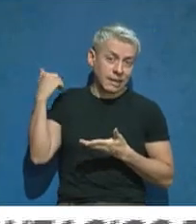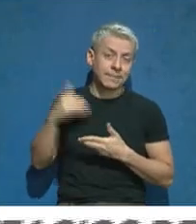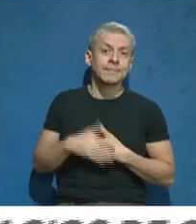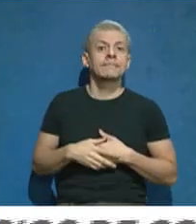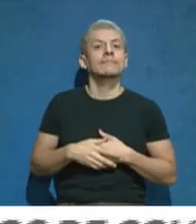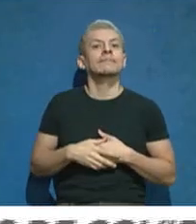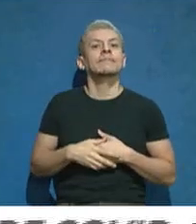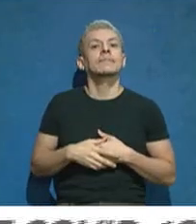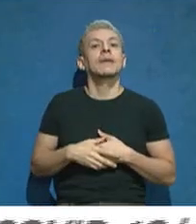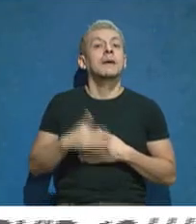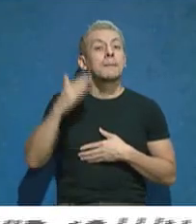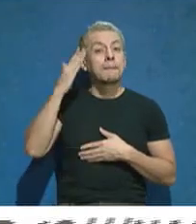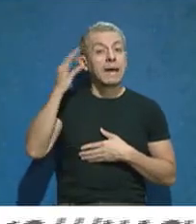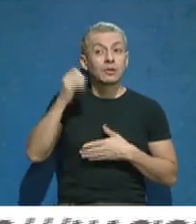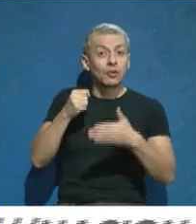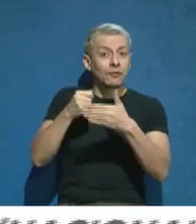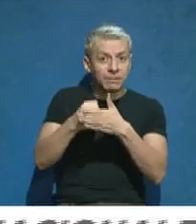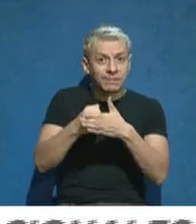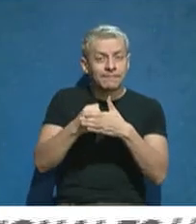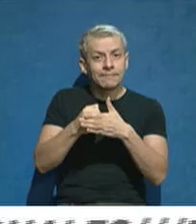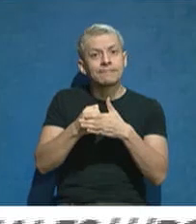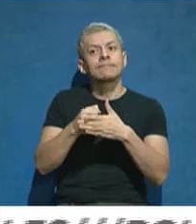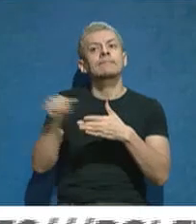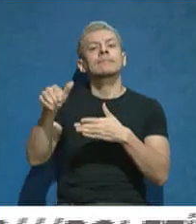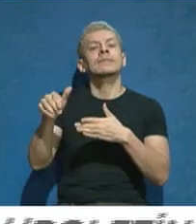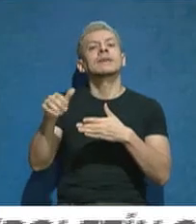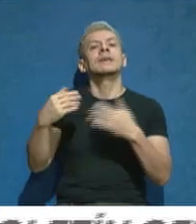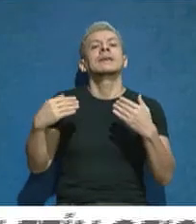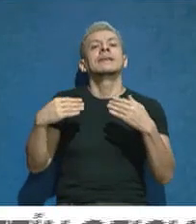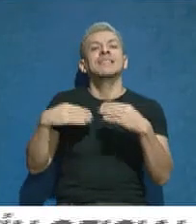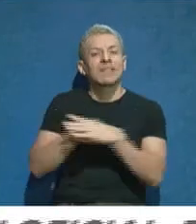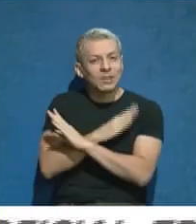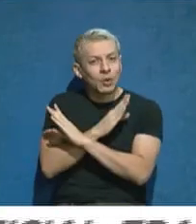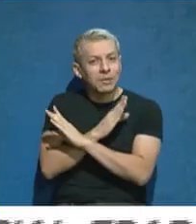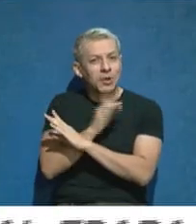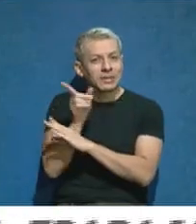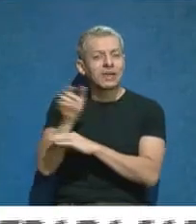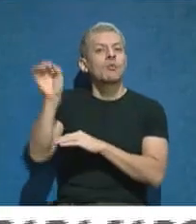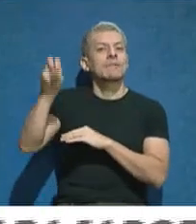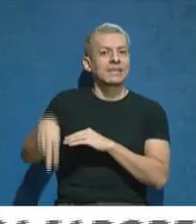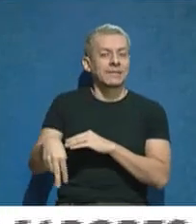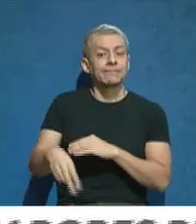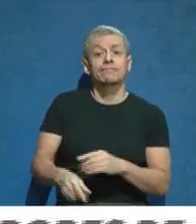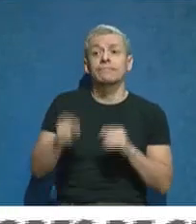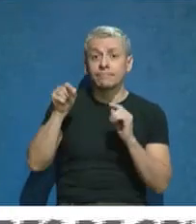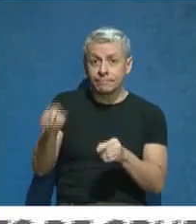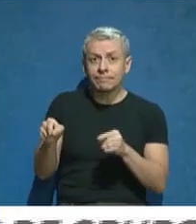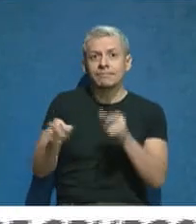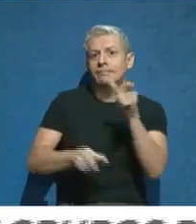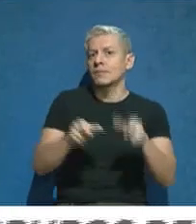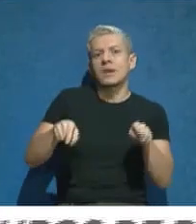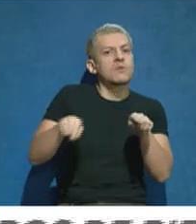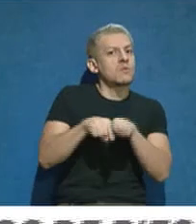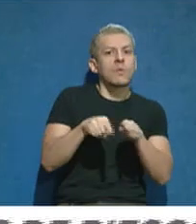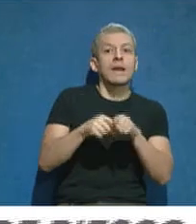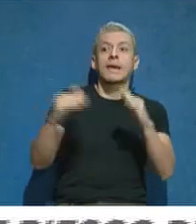días del mes de marzo, que ocurrieron en San Francisco del Monte, también en Guaymallén. Allí los sujetos operaron de la misma manera,